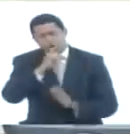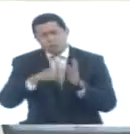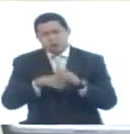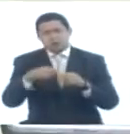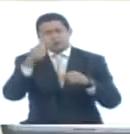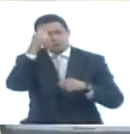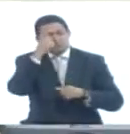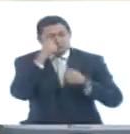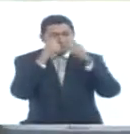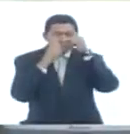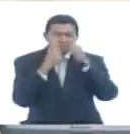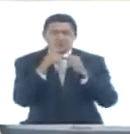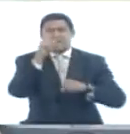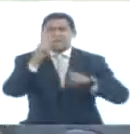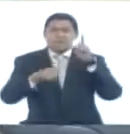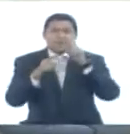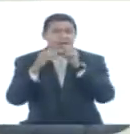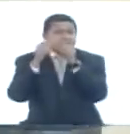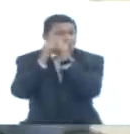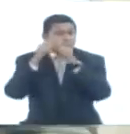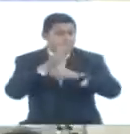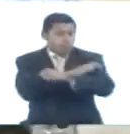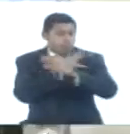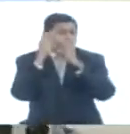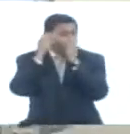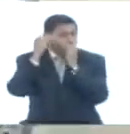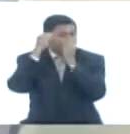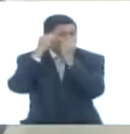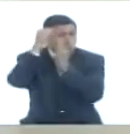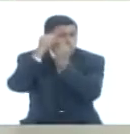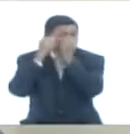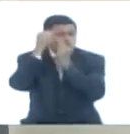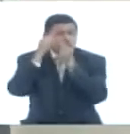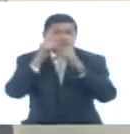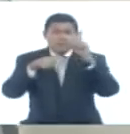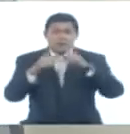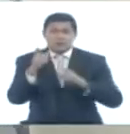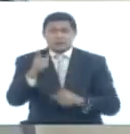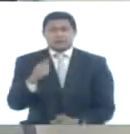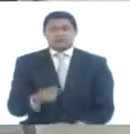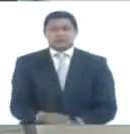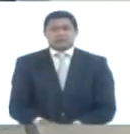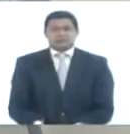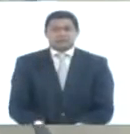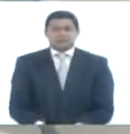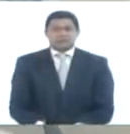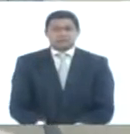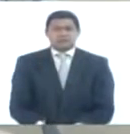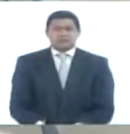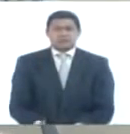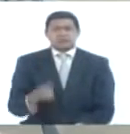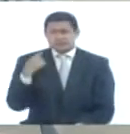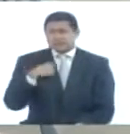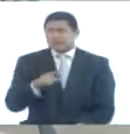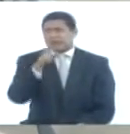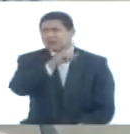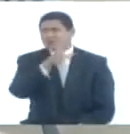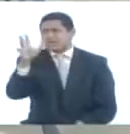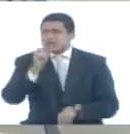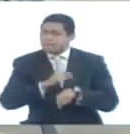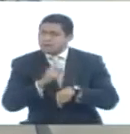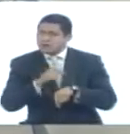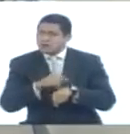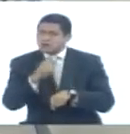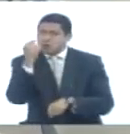una cirugía que, dependiendo del número de músculos, es el tiempo que se lleva. O sea, aproximadamente 15 minutos por